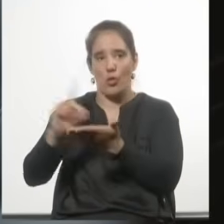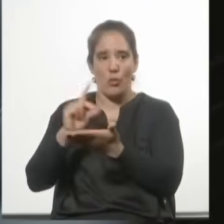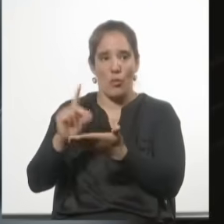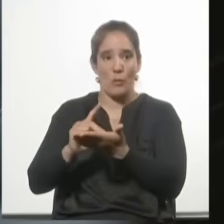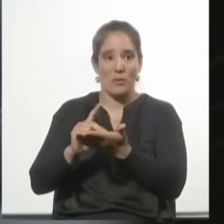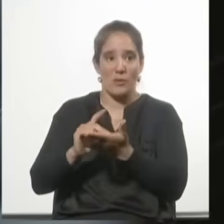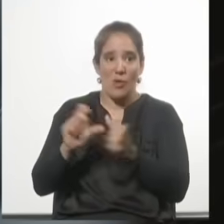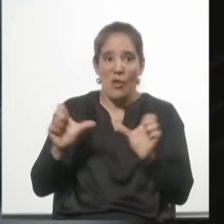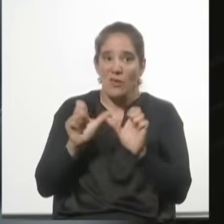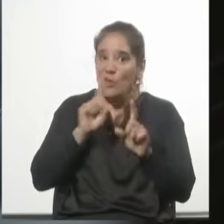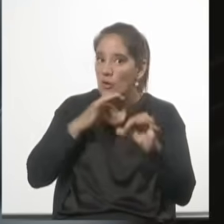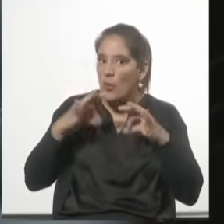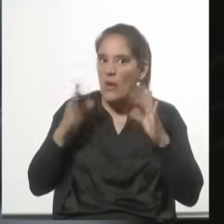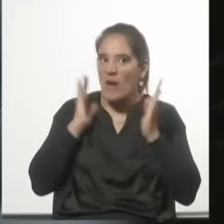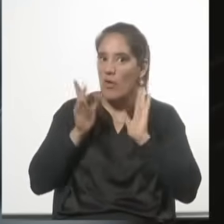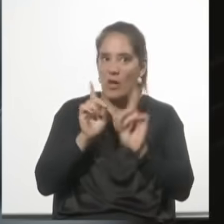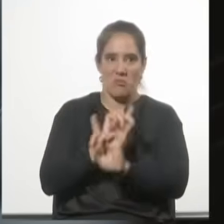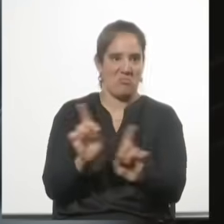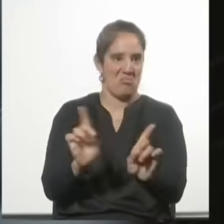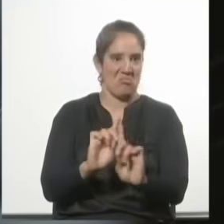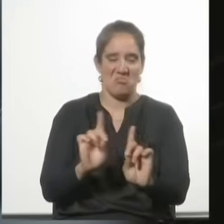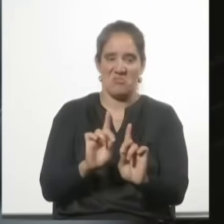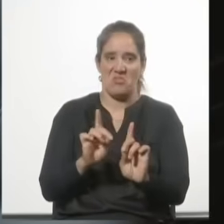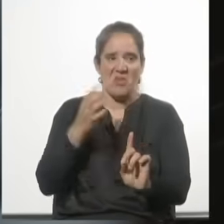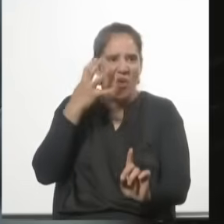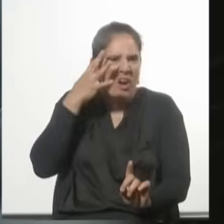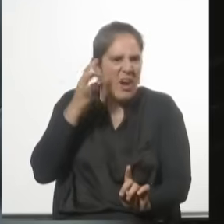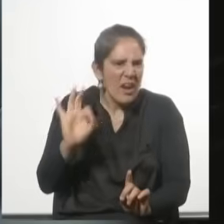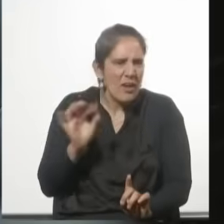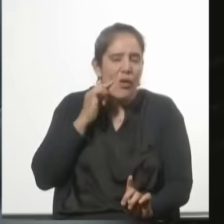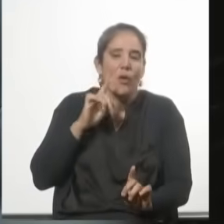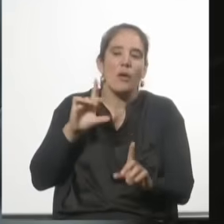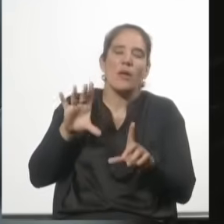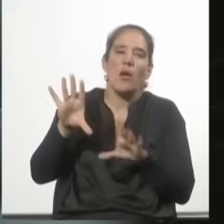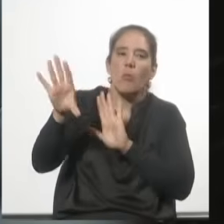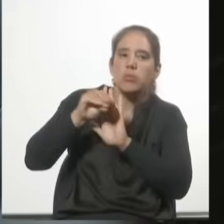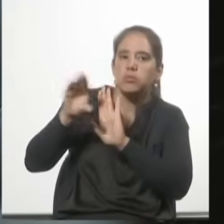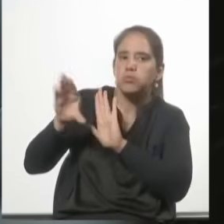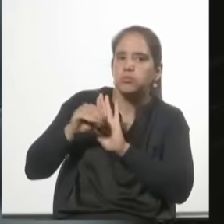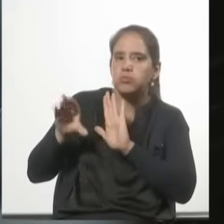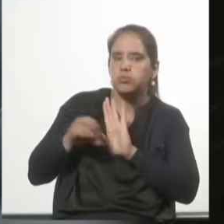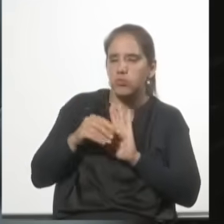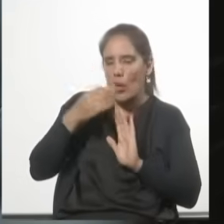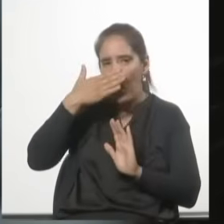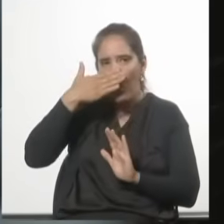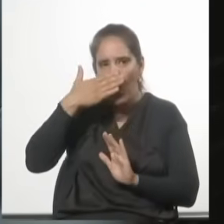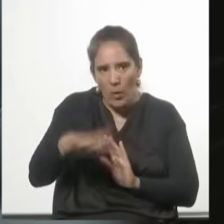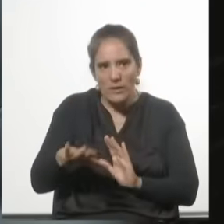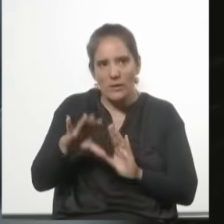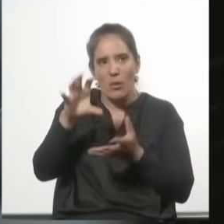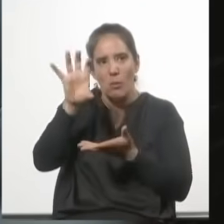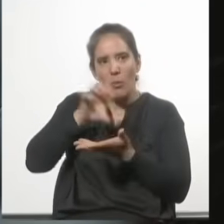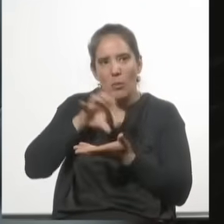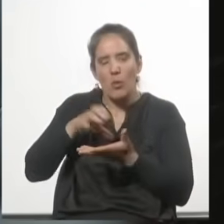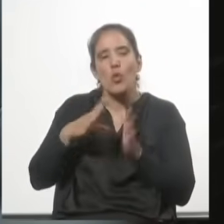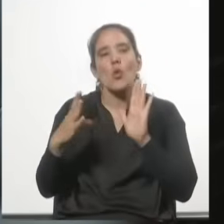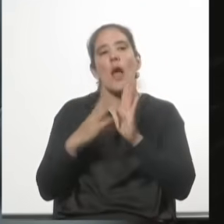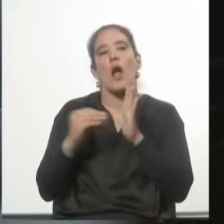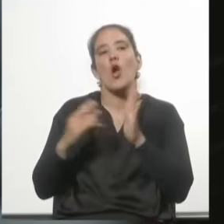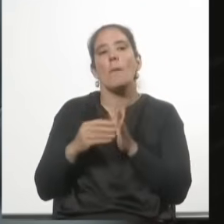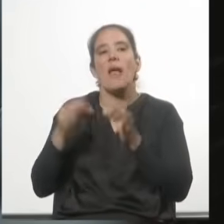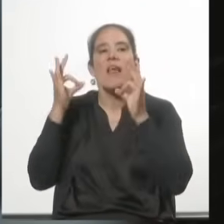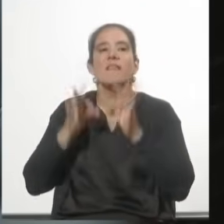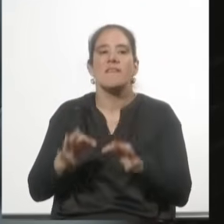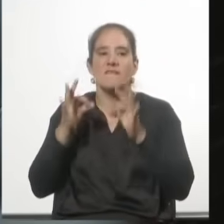ningún notario. Me aventuro a sugerir que el modus operandi ha sido extraer o desgajar el último folio de una copia